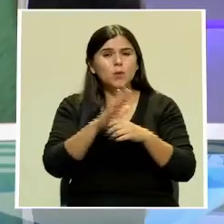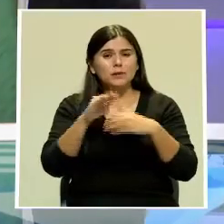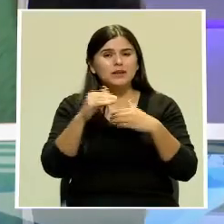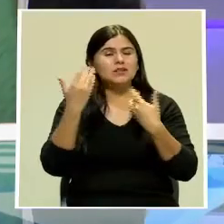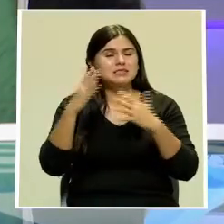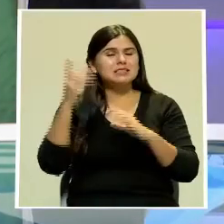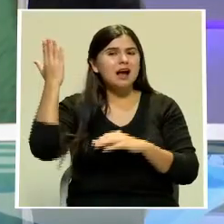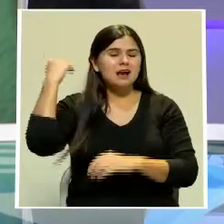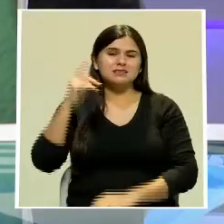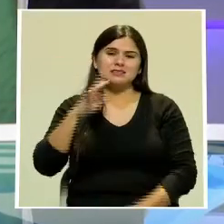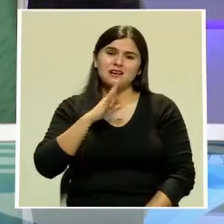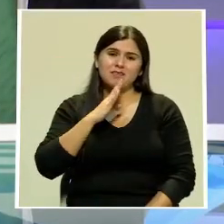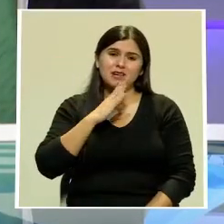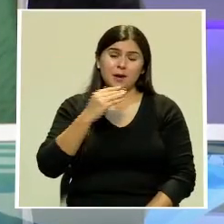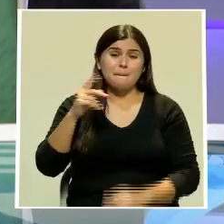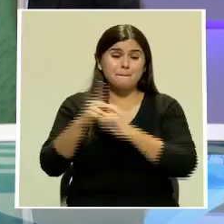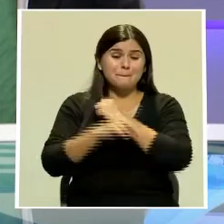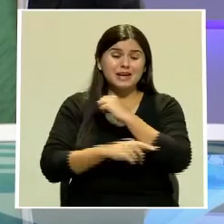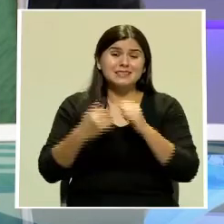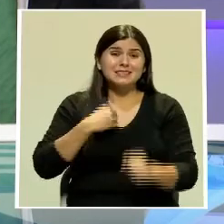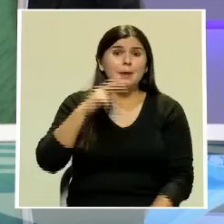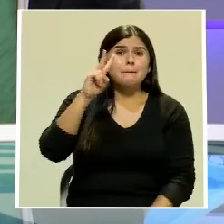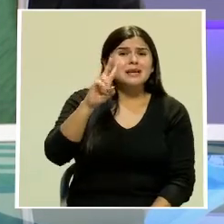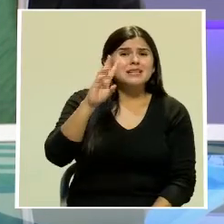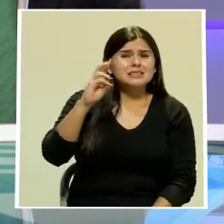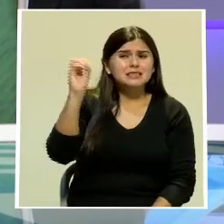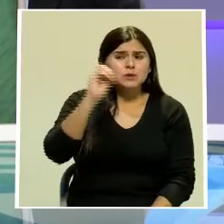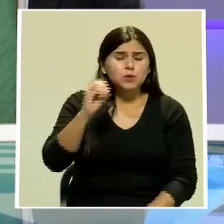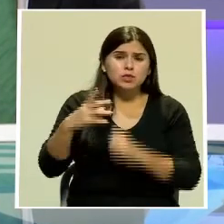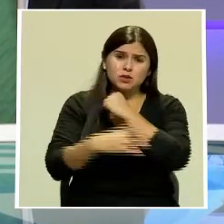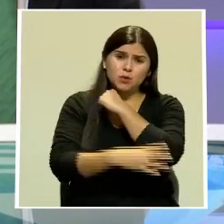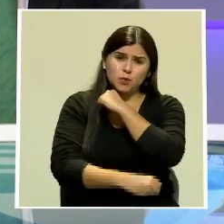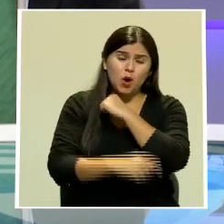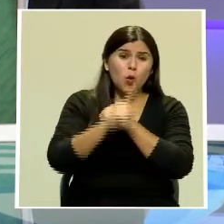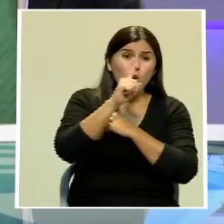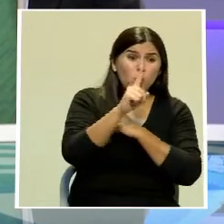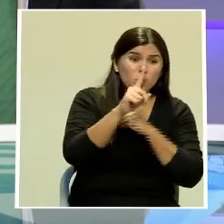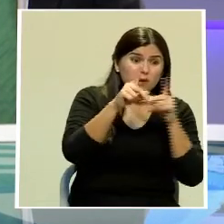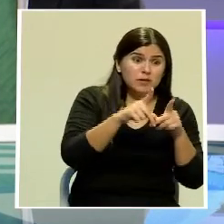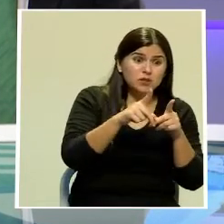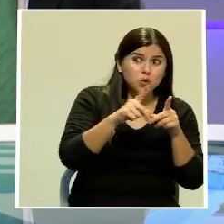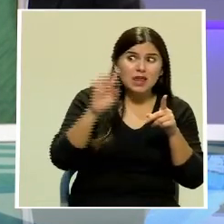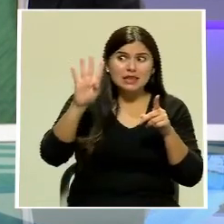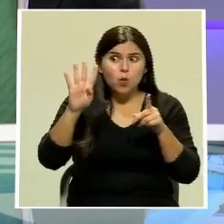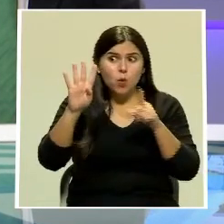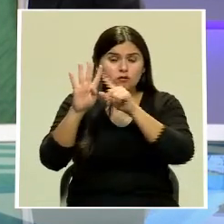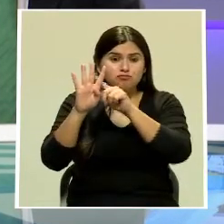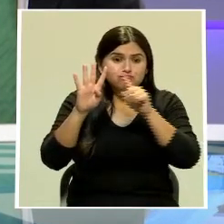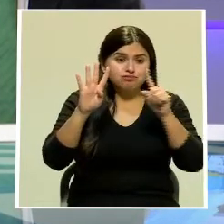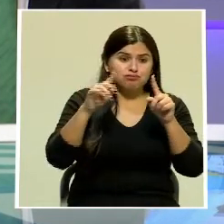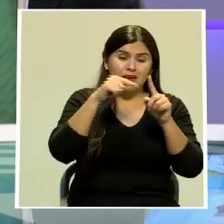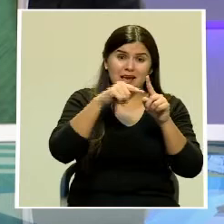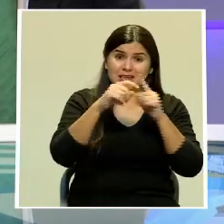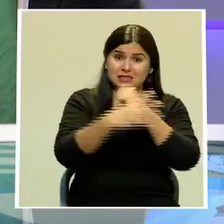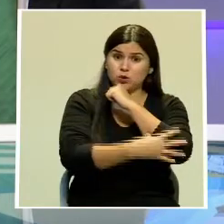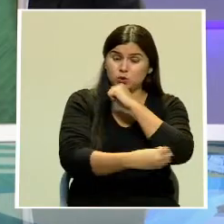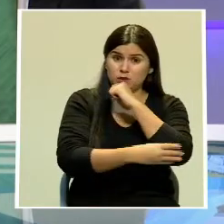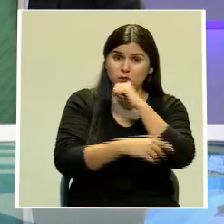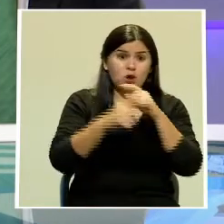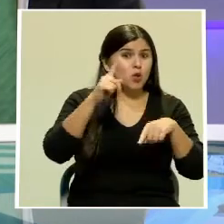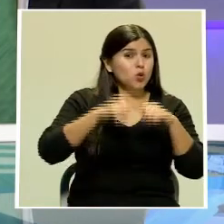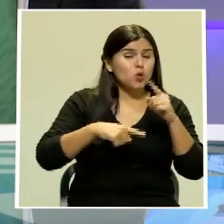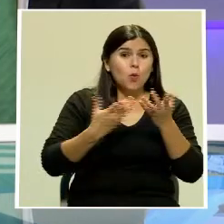a un 26% de pobres. 1 de cada 4 costarricenses está en situación de pobreza, no puede cubrir